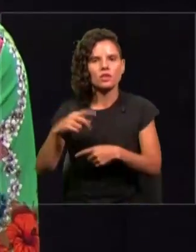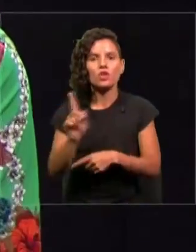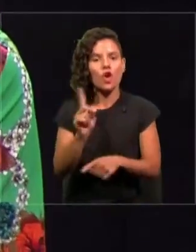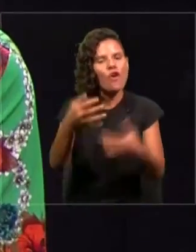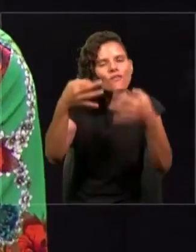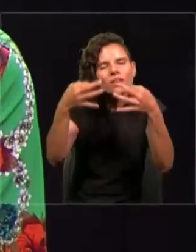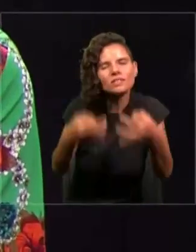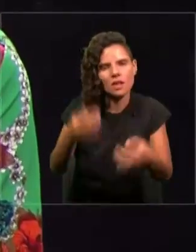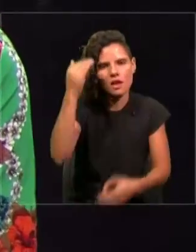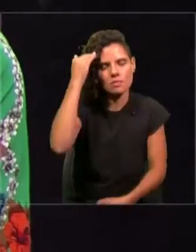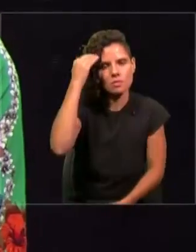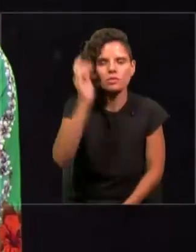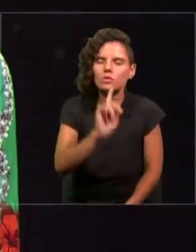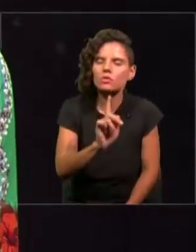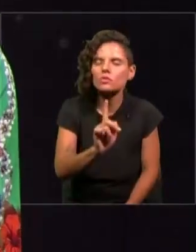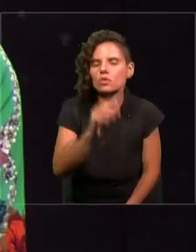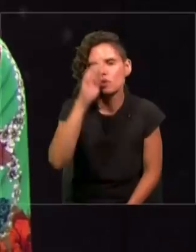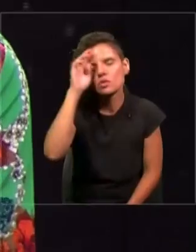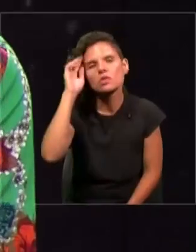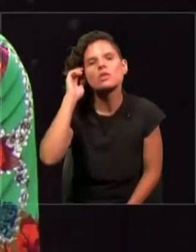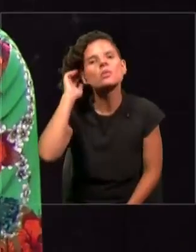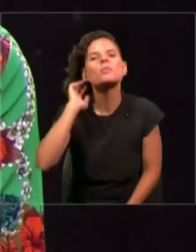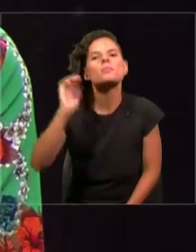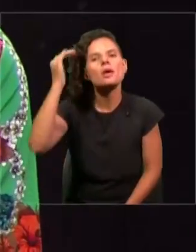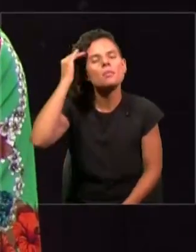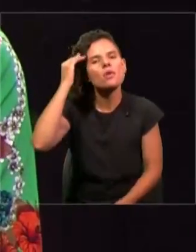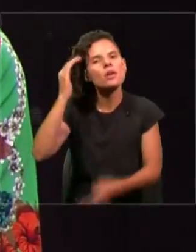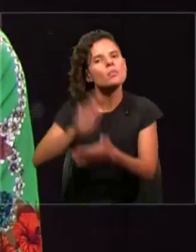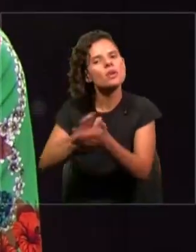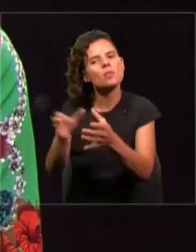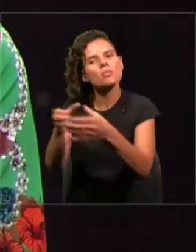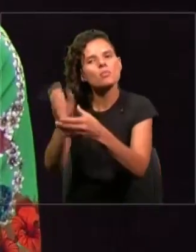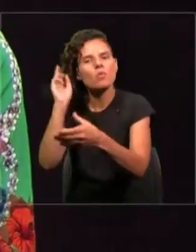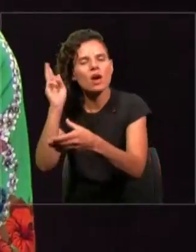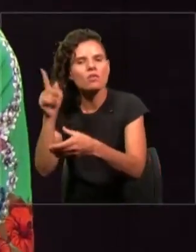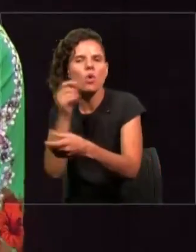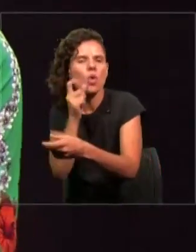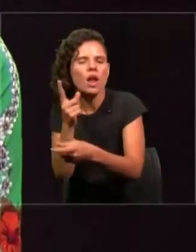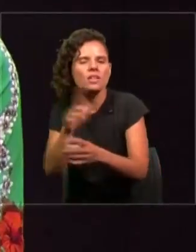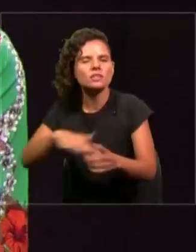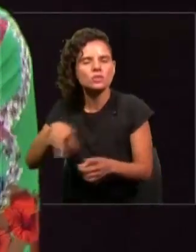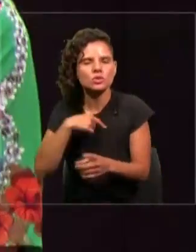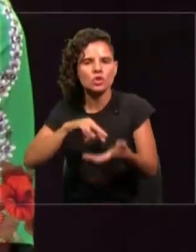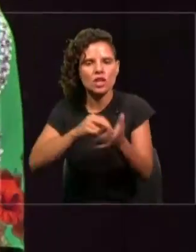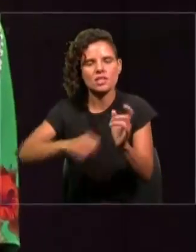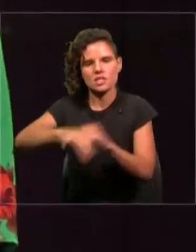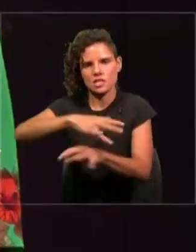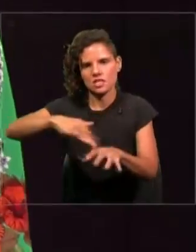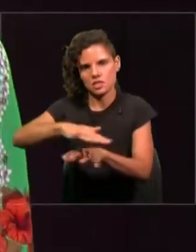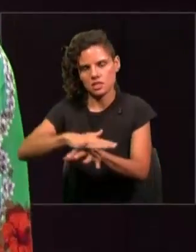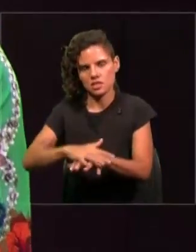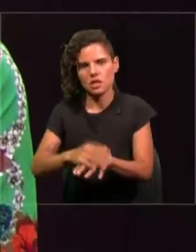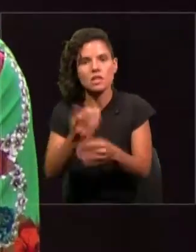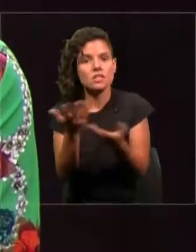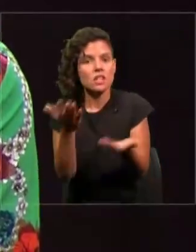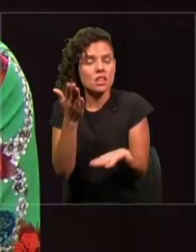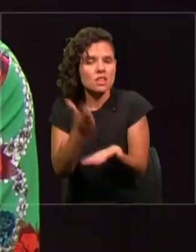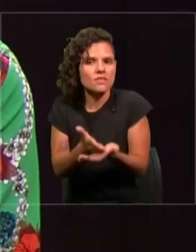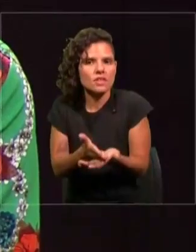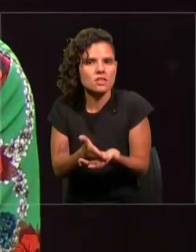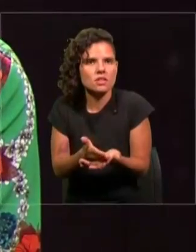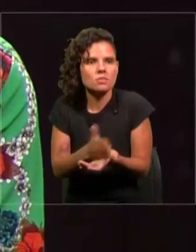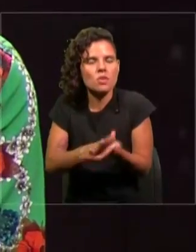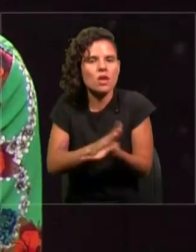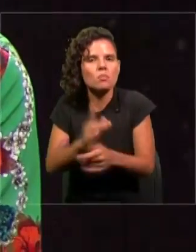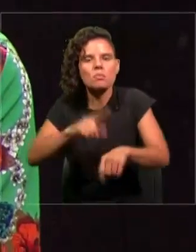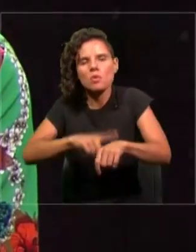oficial, no la oficial, sino que para la memoria de un pueblo también los momentos de crisis. Si son o no, o debieran ser, si es que no lo son naturalmente,